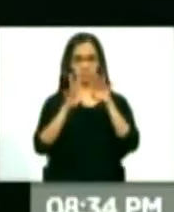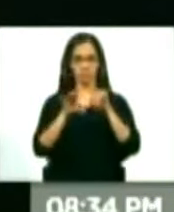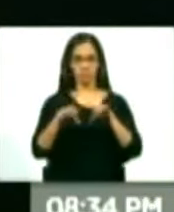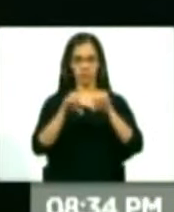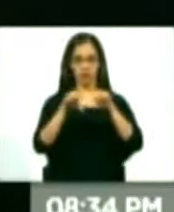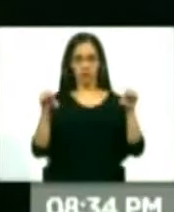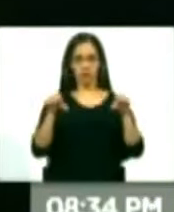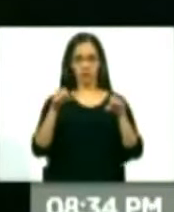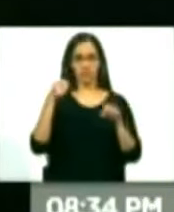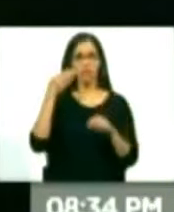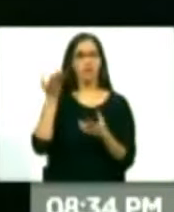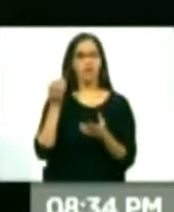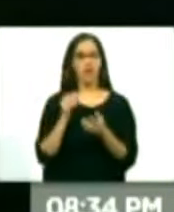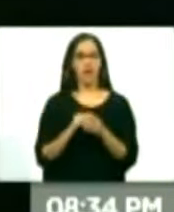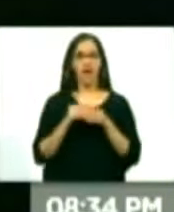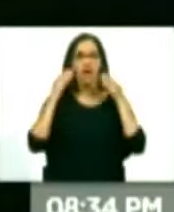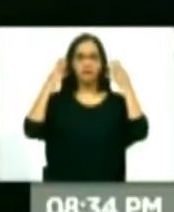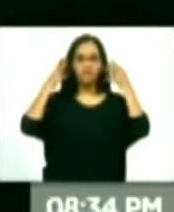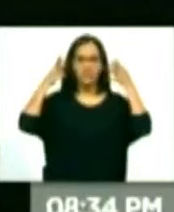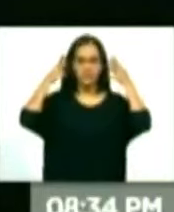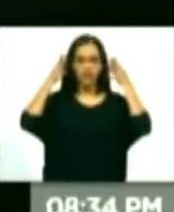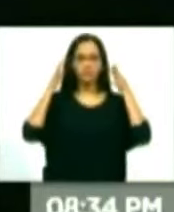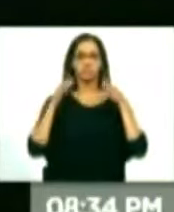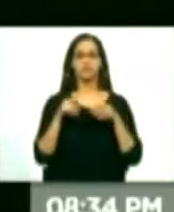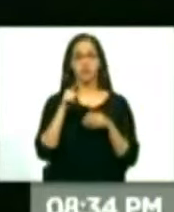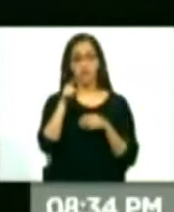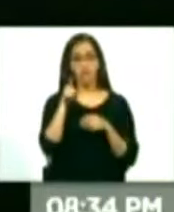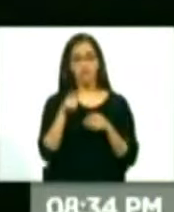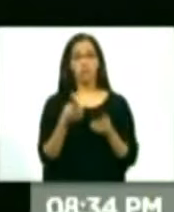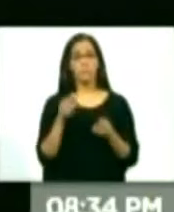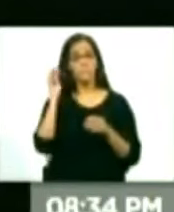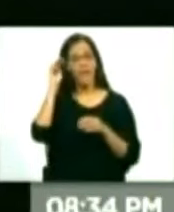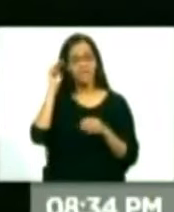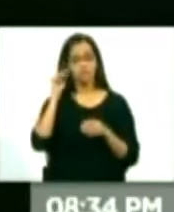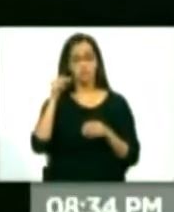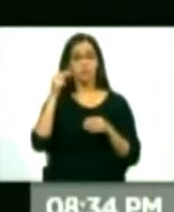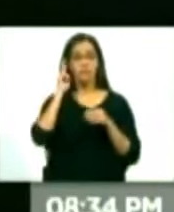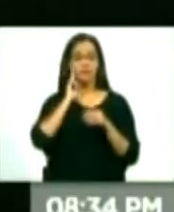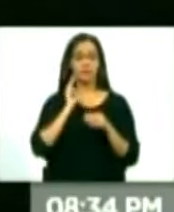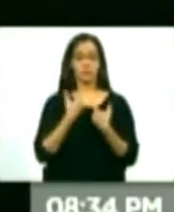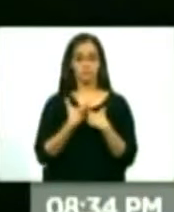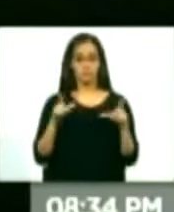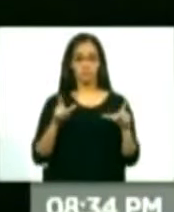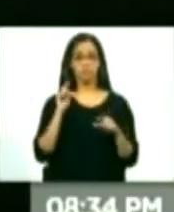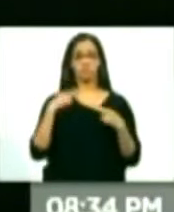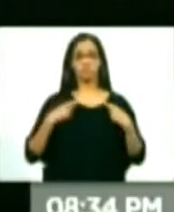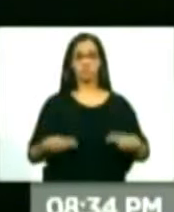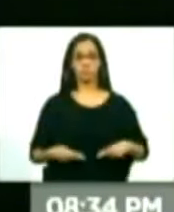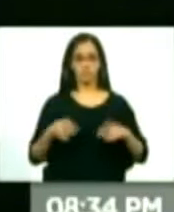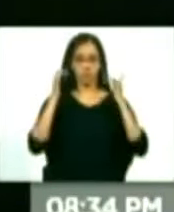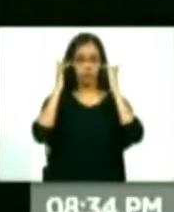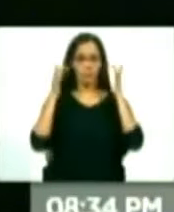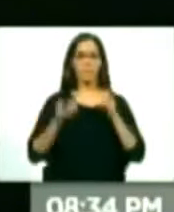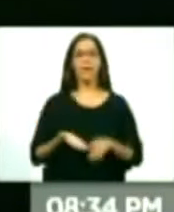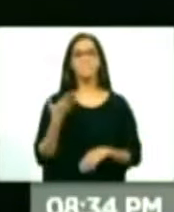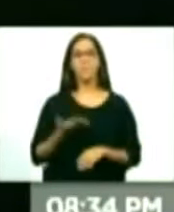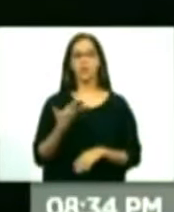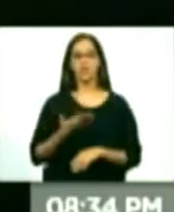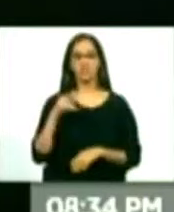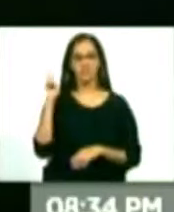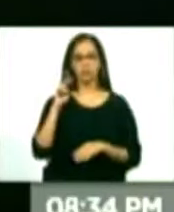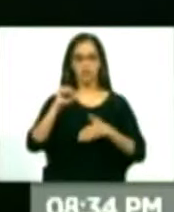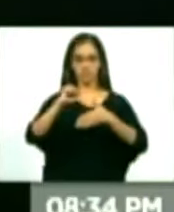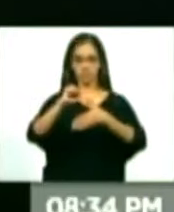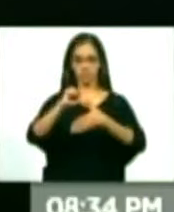educador Andrés Bello. Fue maestro del libertador Simón Bolívar y uno de los humanistas e intelectuales más importantes de Venezuela y América Latina.